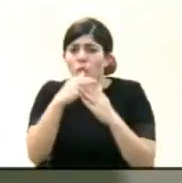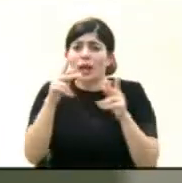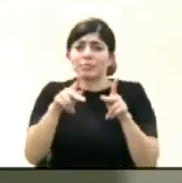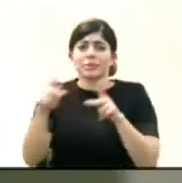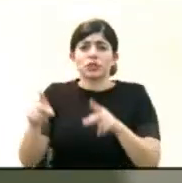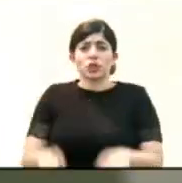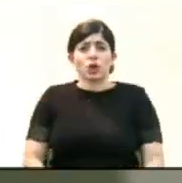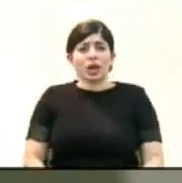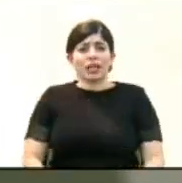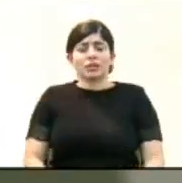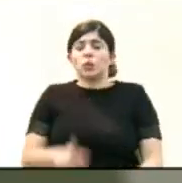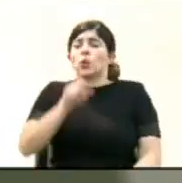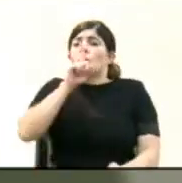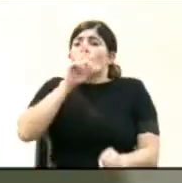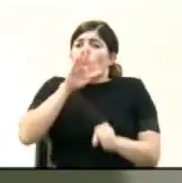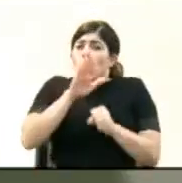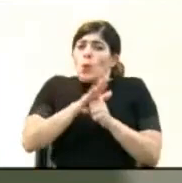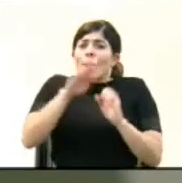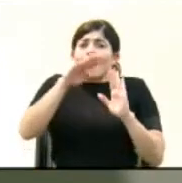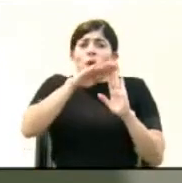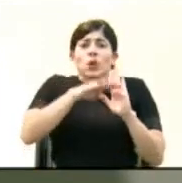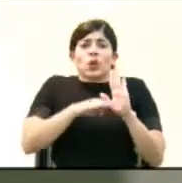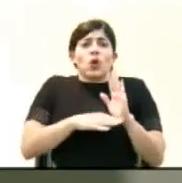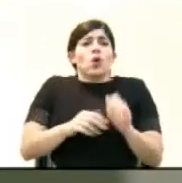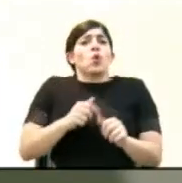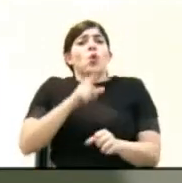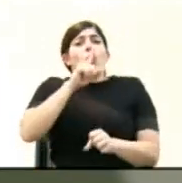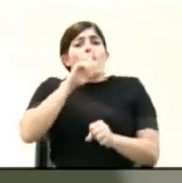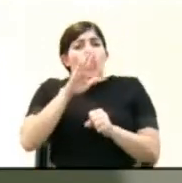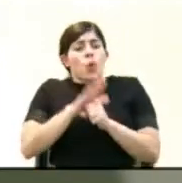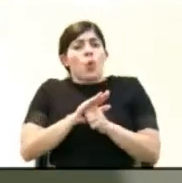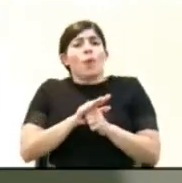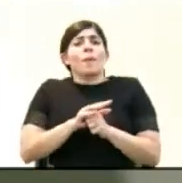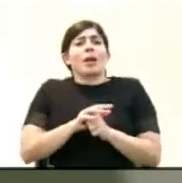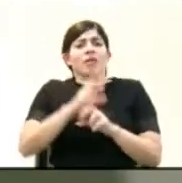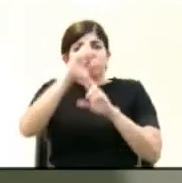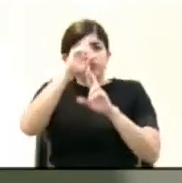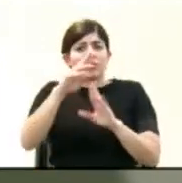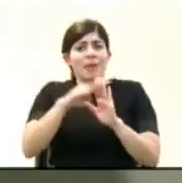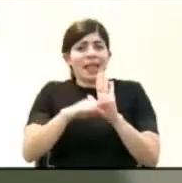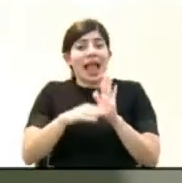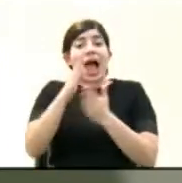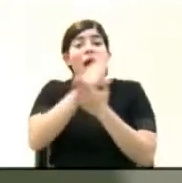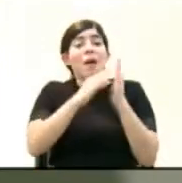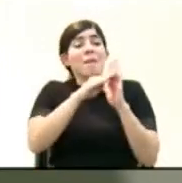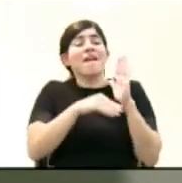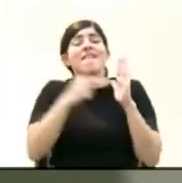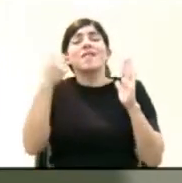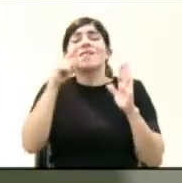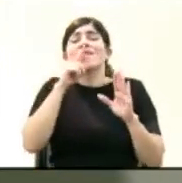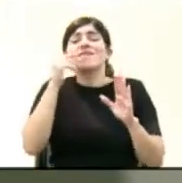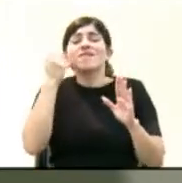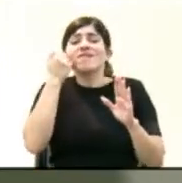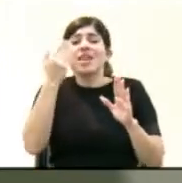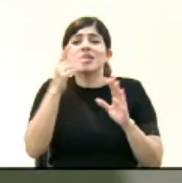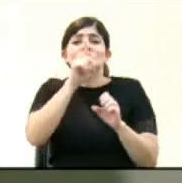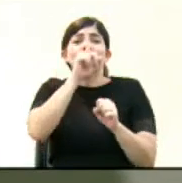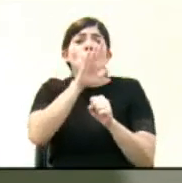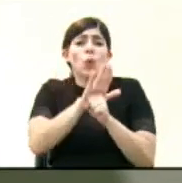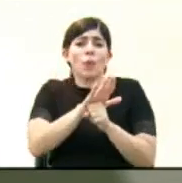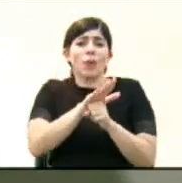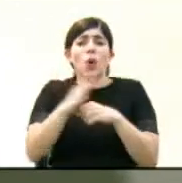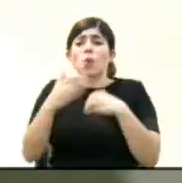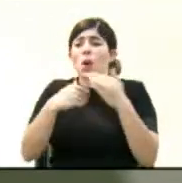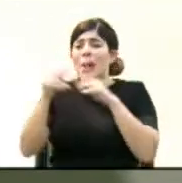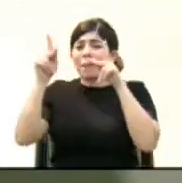persona, en el cumplimiento de protocolos, en el cumplimiento de medidas. Reitero, hay medidas que son fáciles de cumplir, las puede hacer cualquiera,